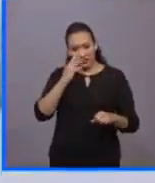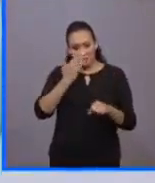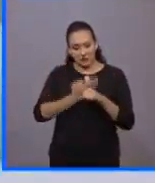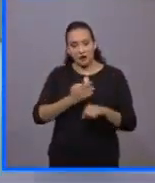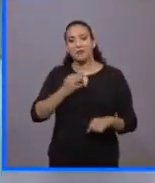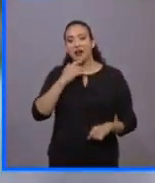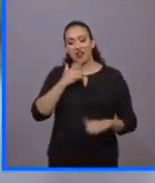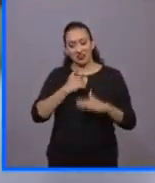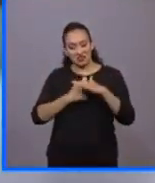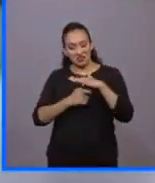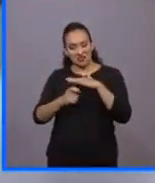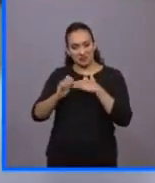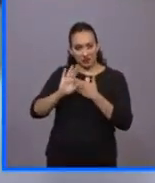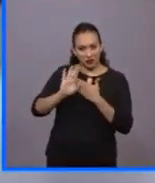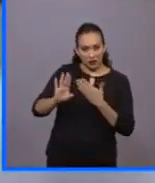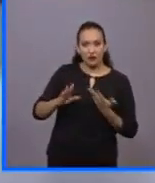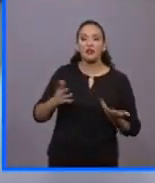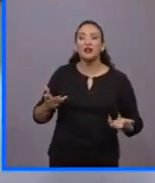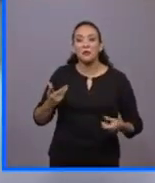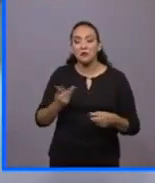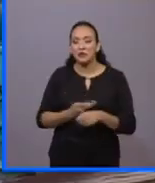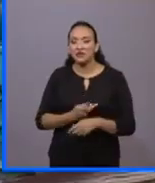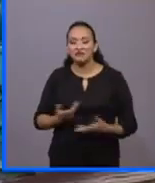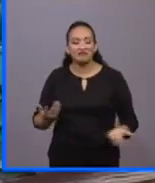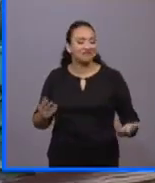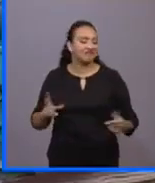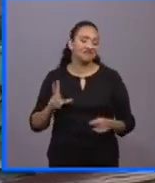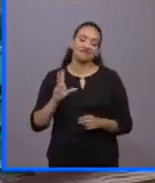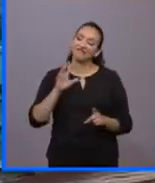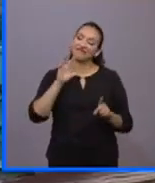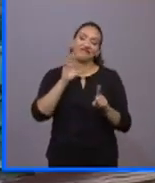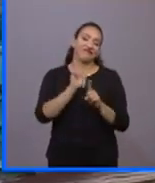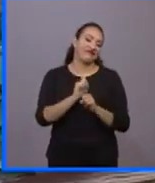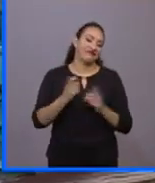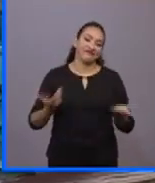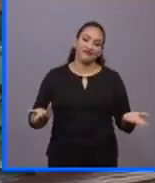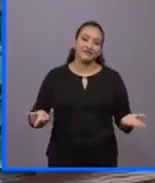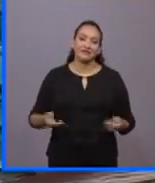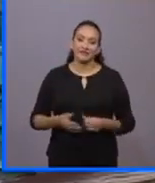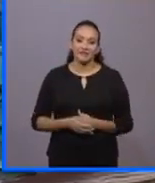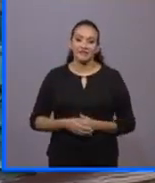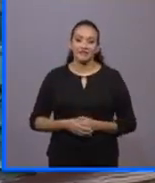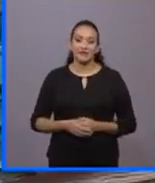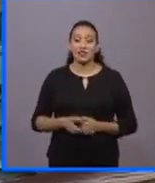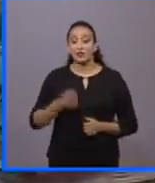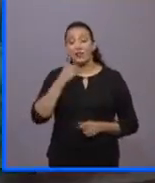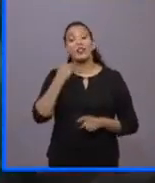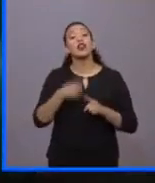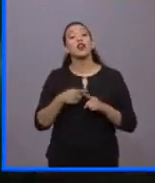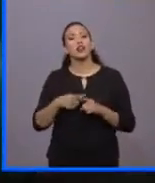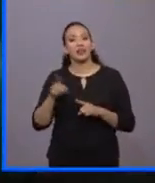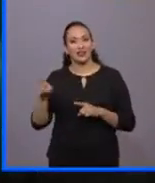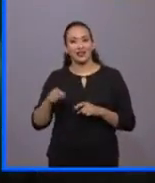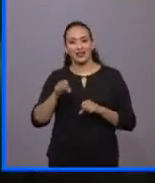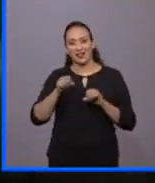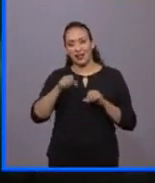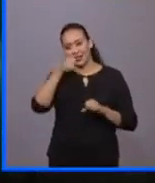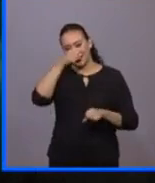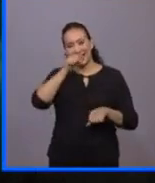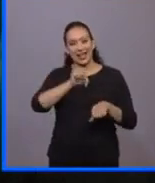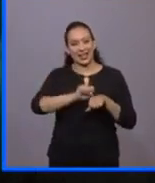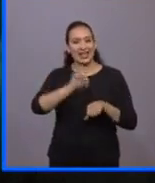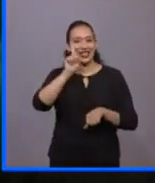del Sistema Nacional Anticorrupción han estado por debajo de las expectativas. Así lo denunció la